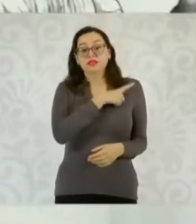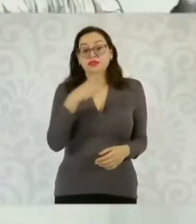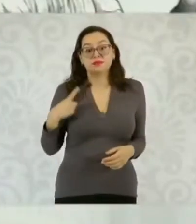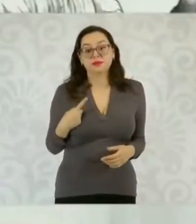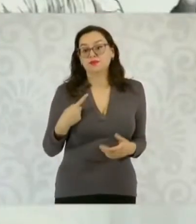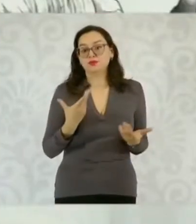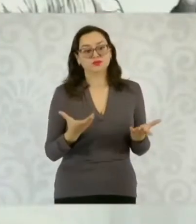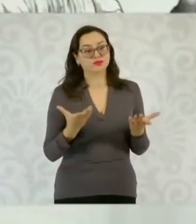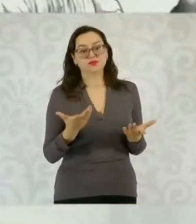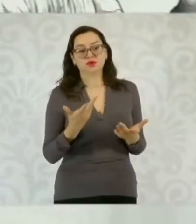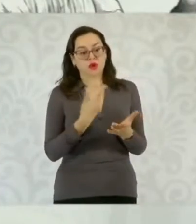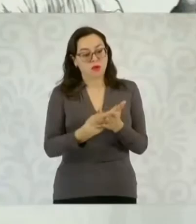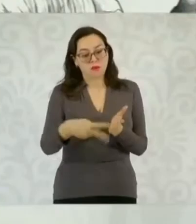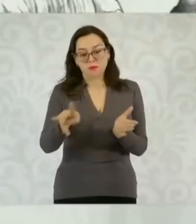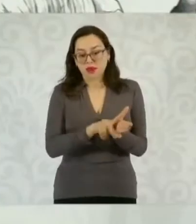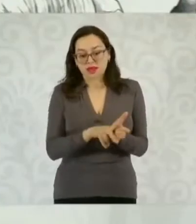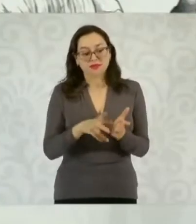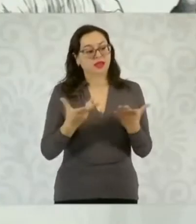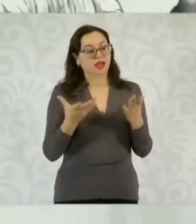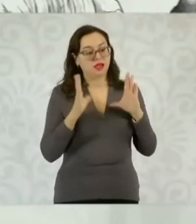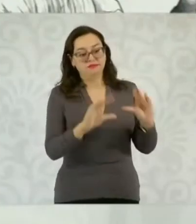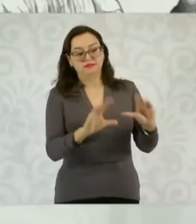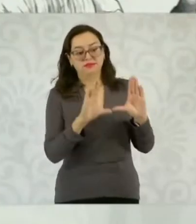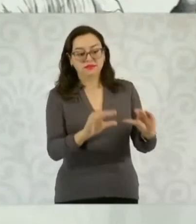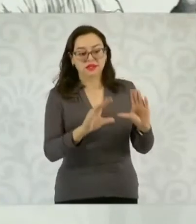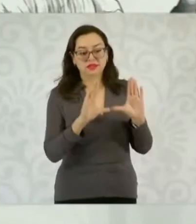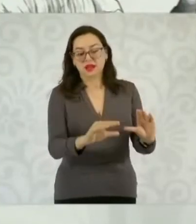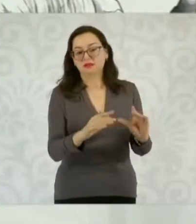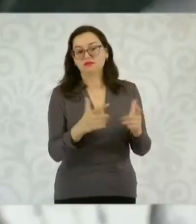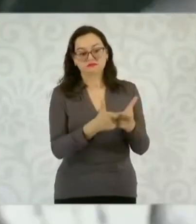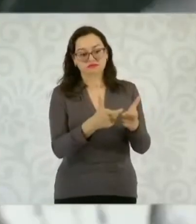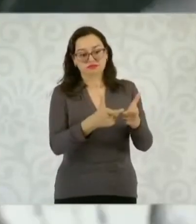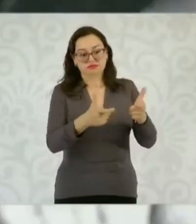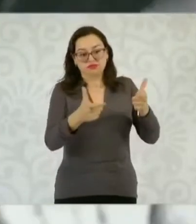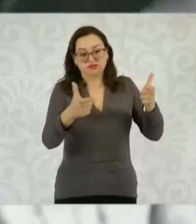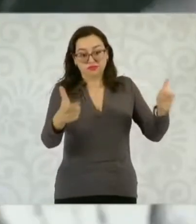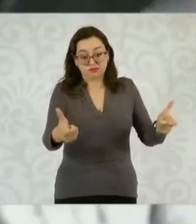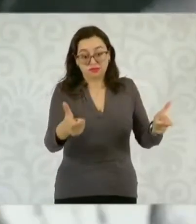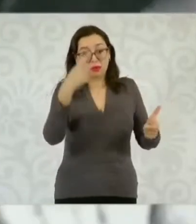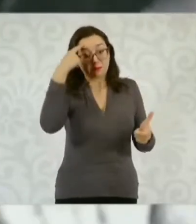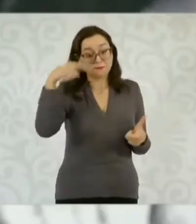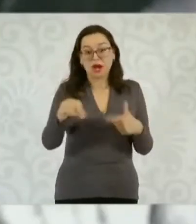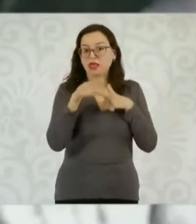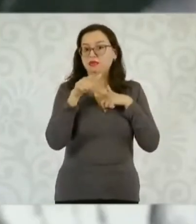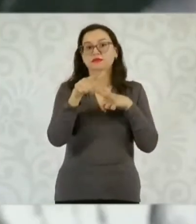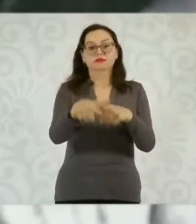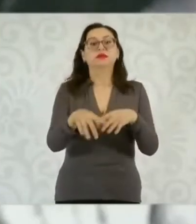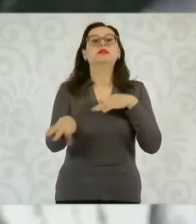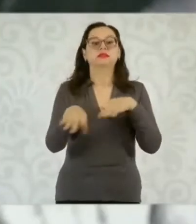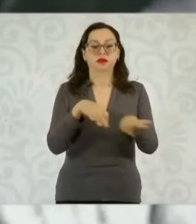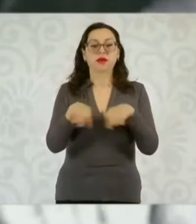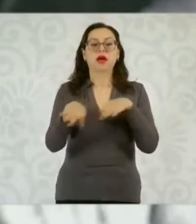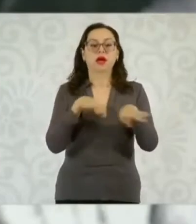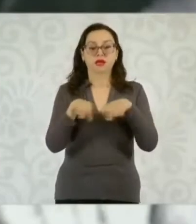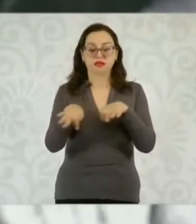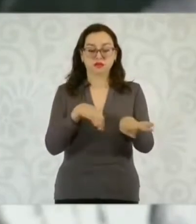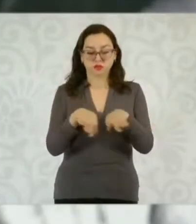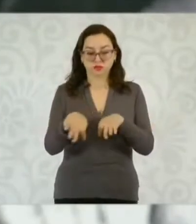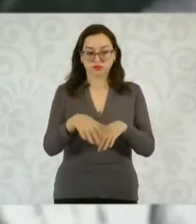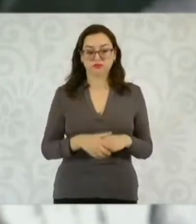tener más médicas y médicos que reclutar una vez que concluyen su formación. Y sobre